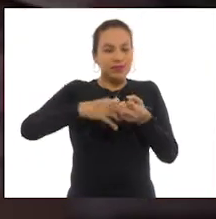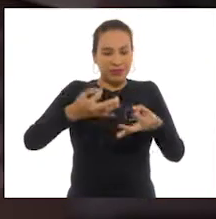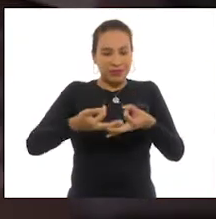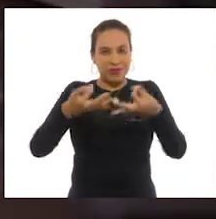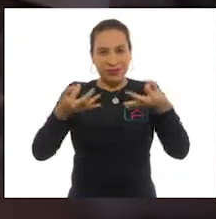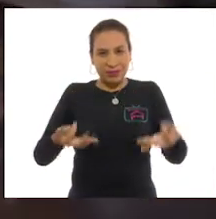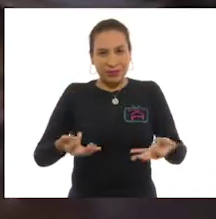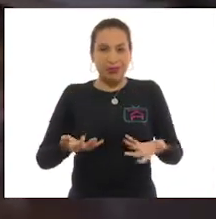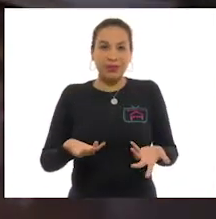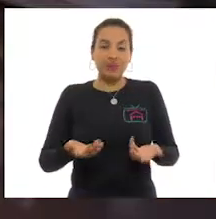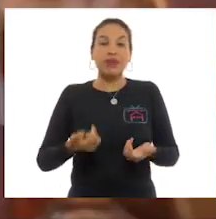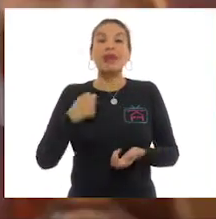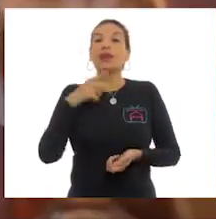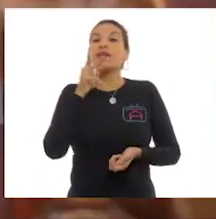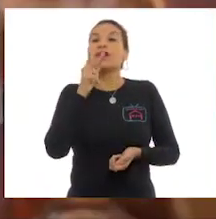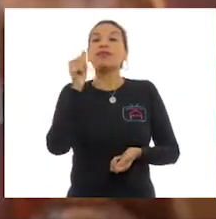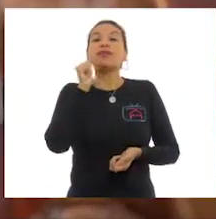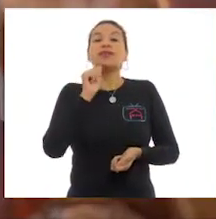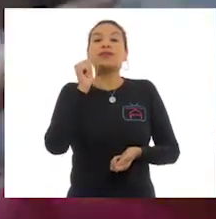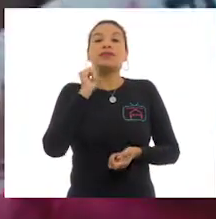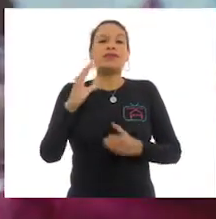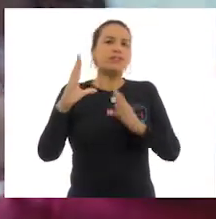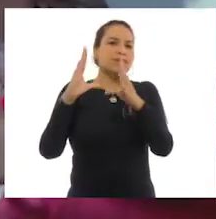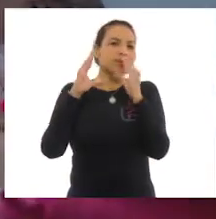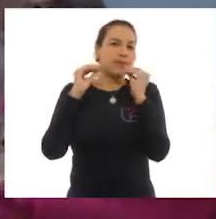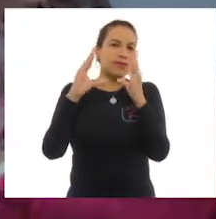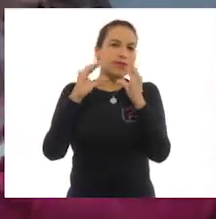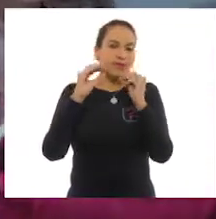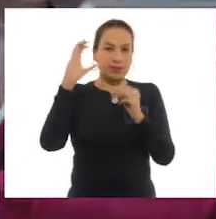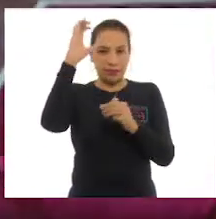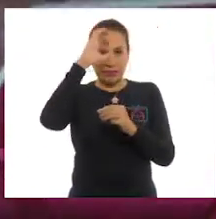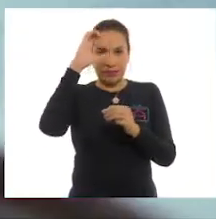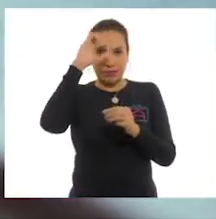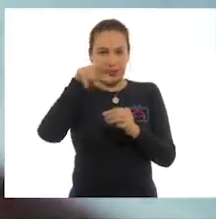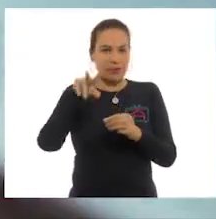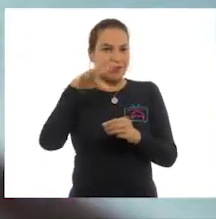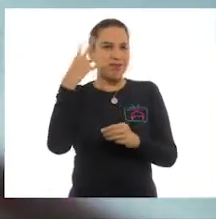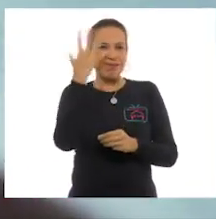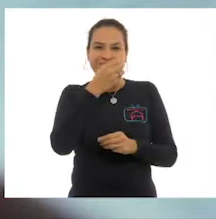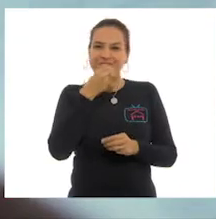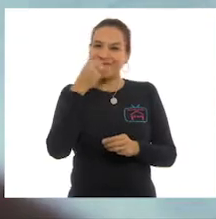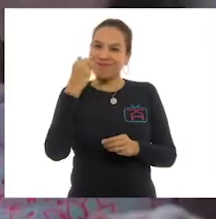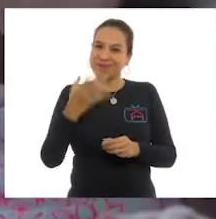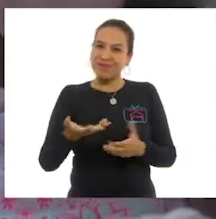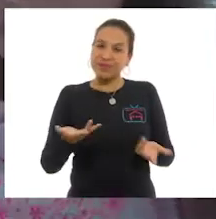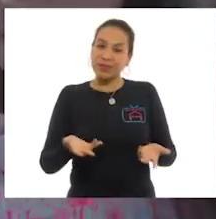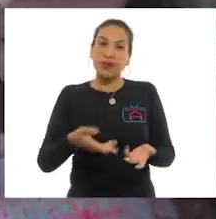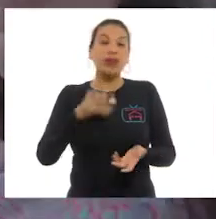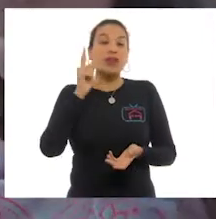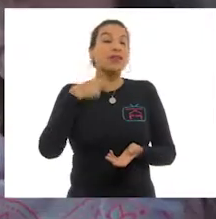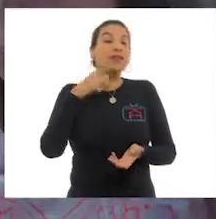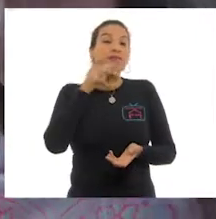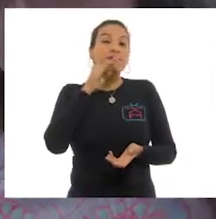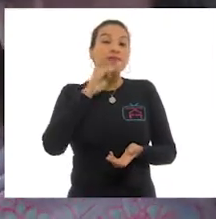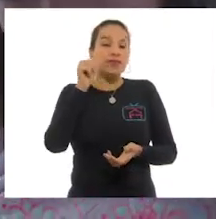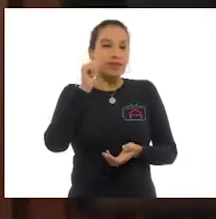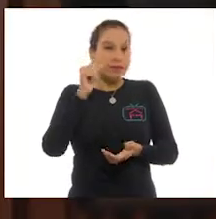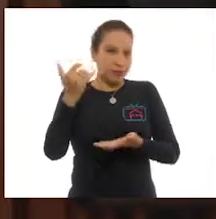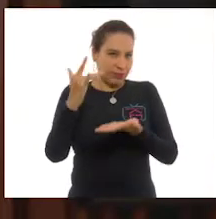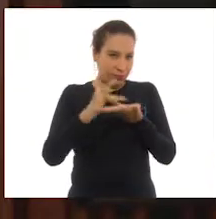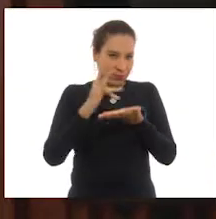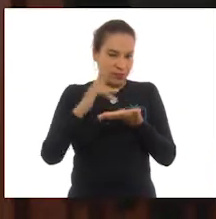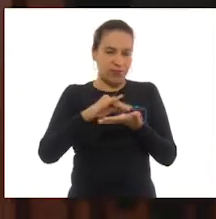tierra. Mi papá siempre nos enseñó que las ciencias eran maravillosas. Y aunque mis papás siempre me